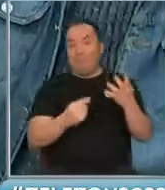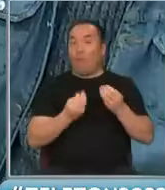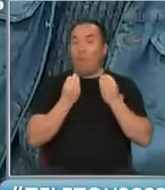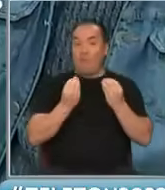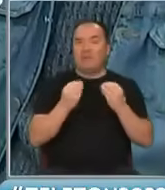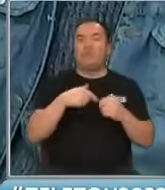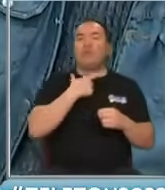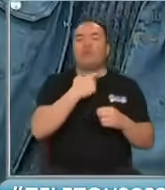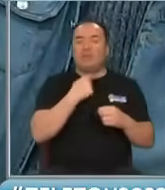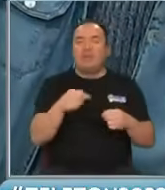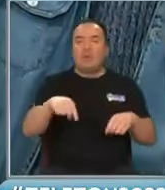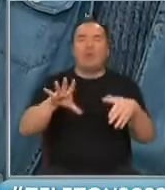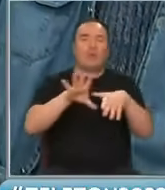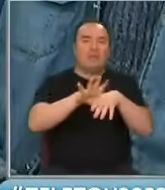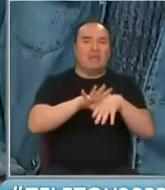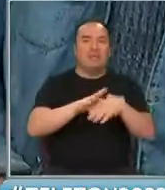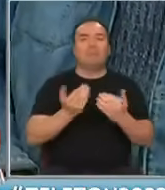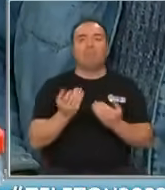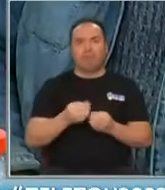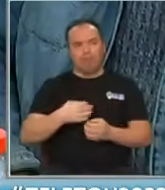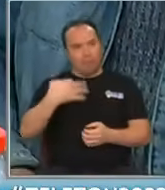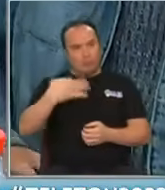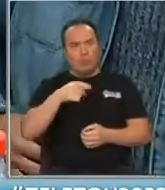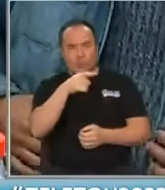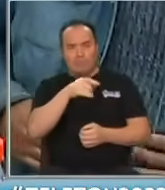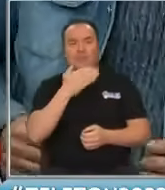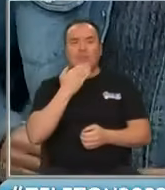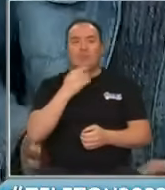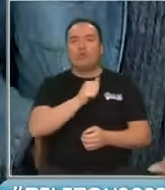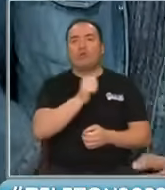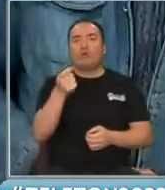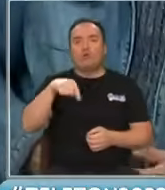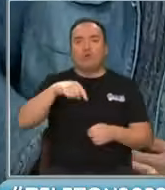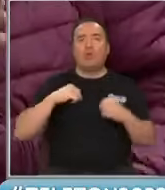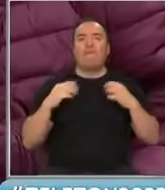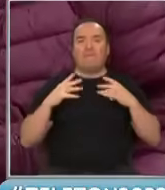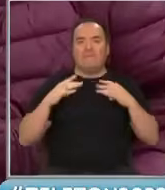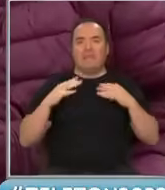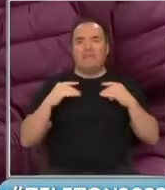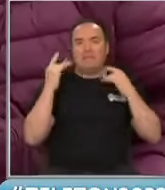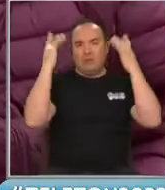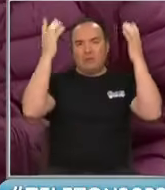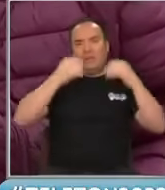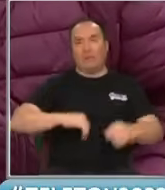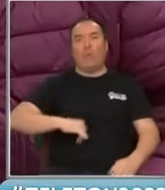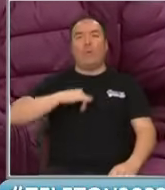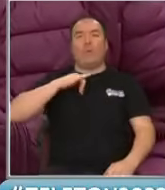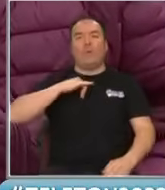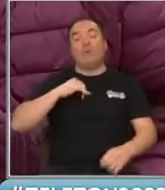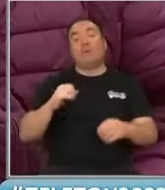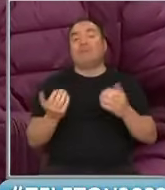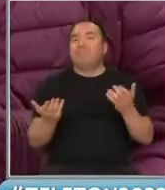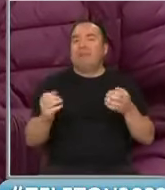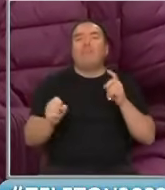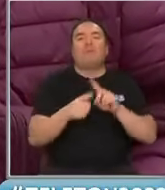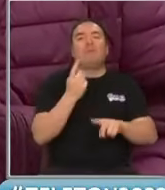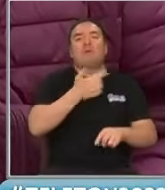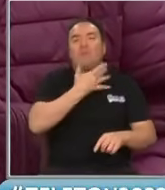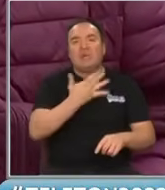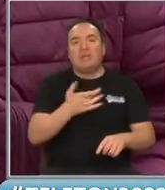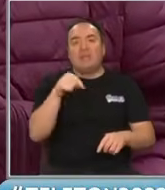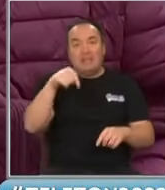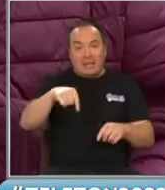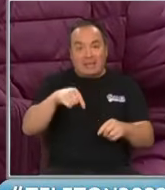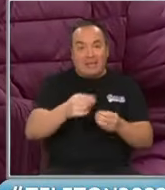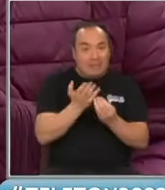pues. Exactamente, y todos los pescadores, nosotros los reunimos y todos felices y contentos, un orgullo, primero que nadie, de que hayan hecho hasta aquí en